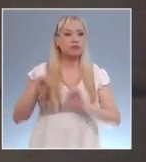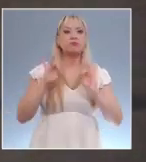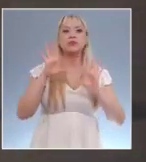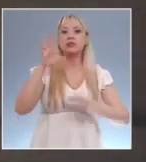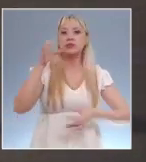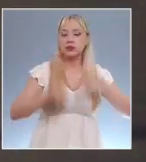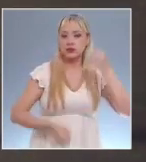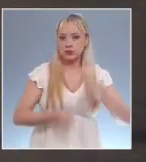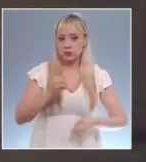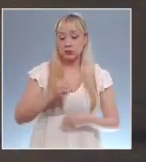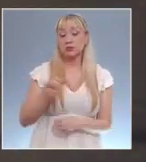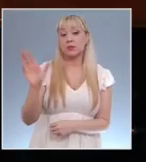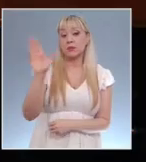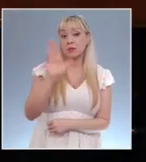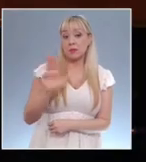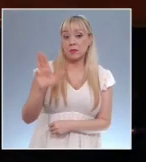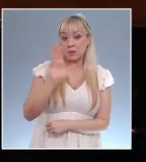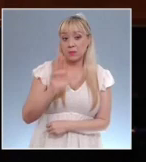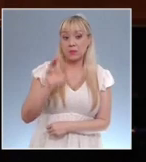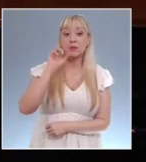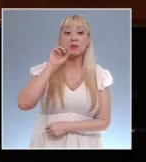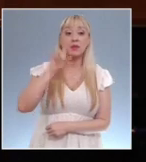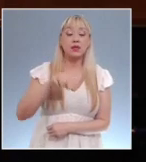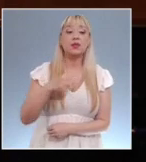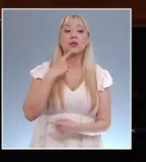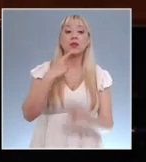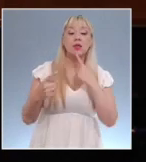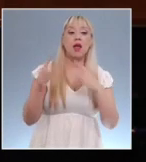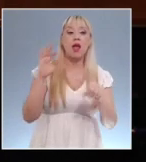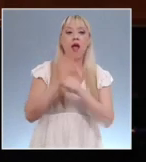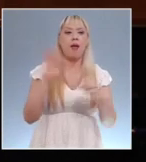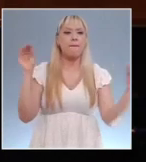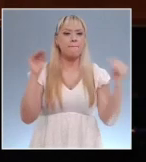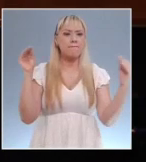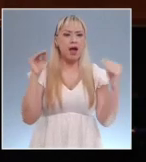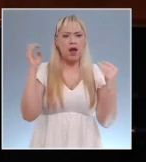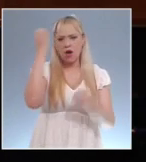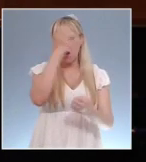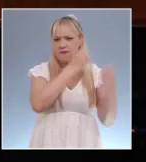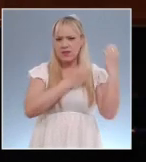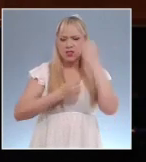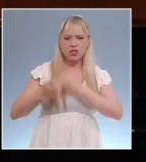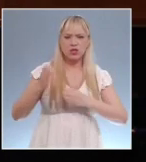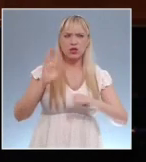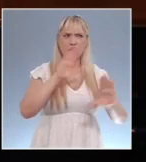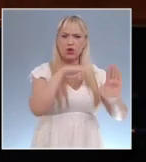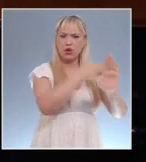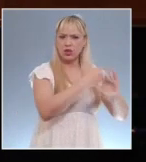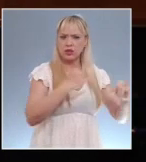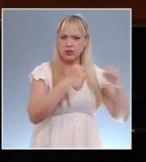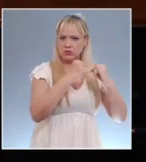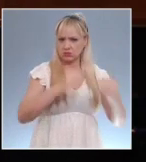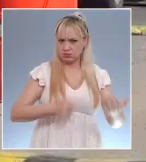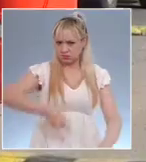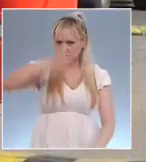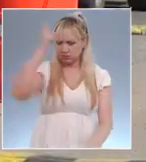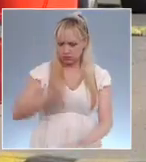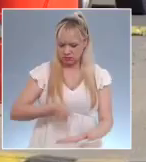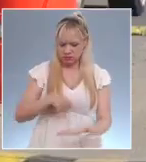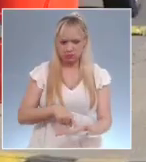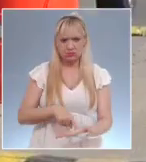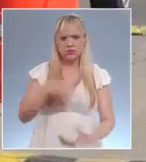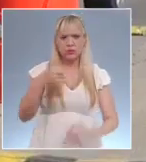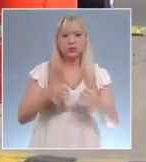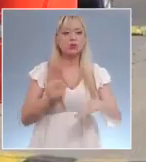miércoles destacan un amparo directo en revisión por el que determinaría la validez del plazo de 2 años para que desaparezca la